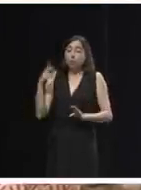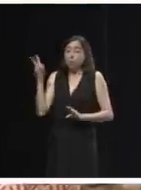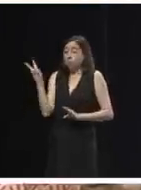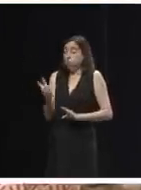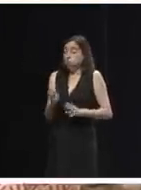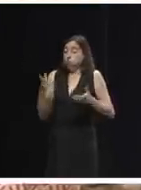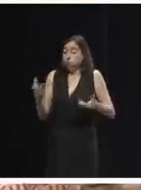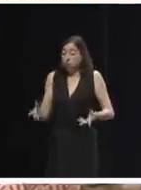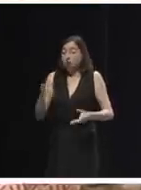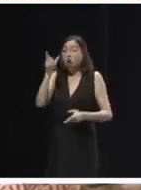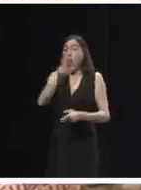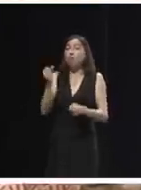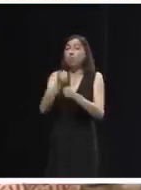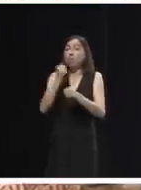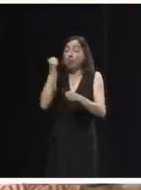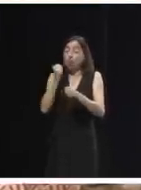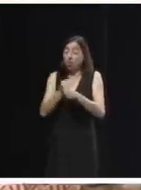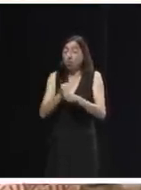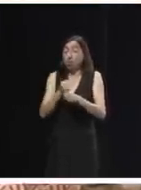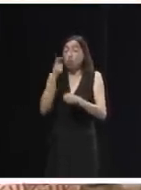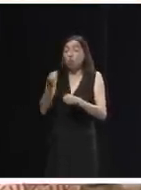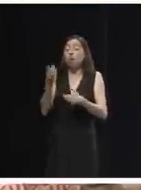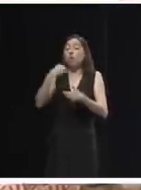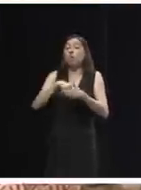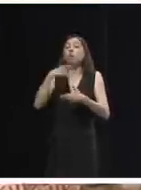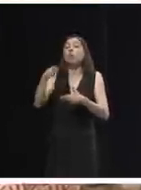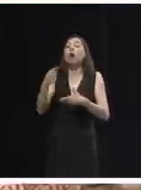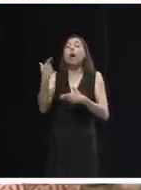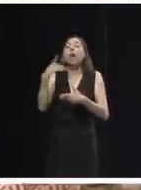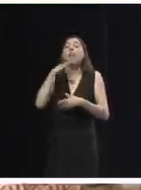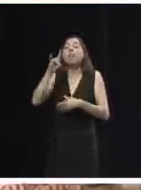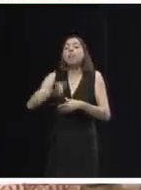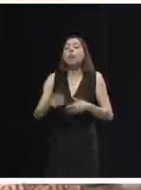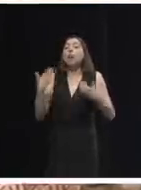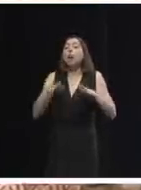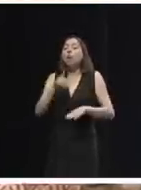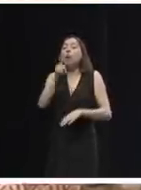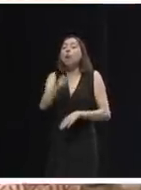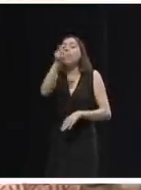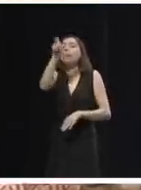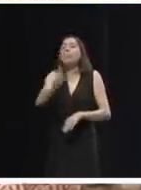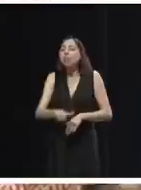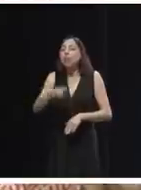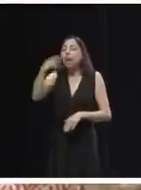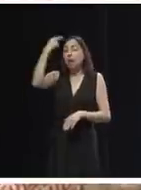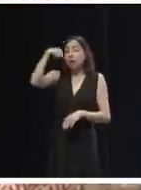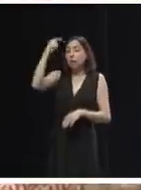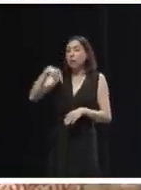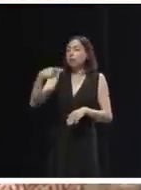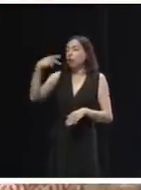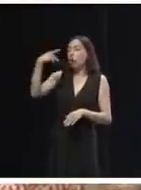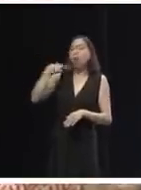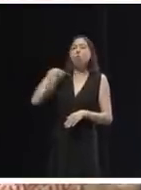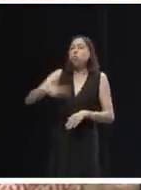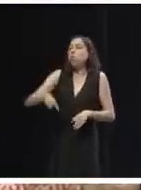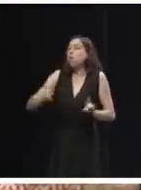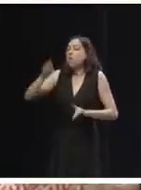obrero de Standard Eléctrica, que aunque es catedrático no ha perdido la identidad de clase. Es muy importante esto en la universidad.